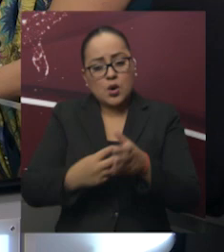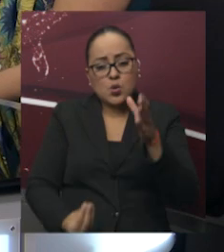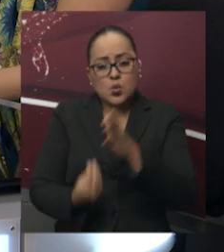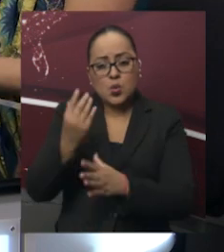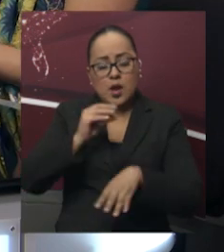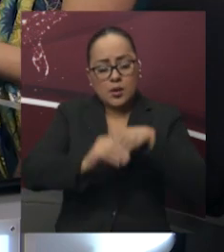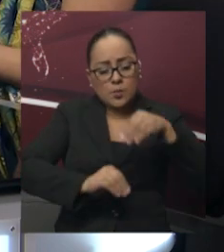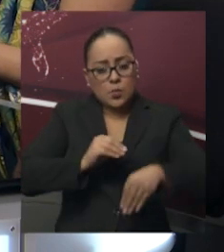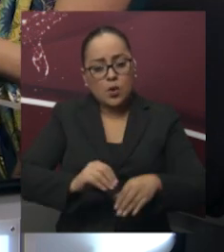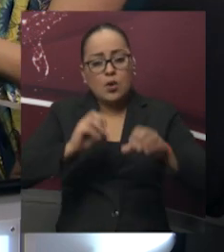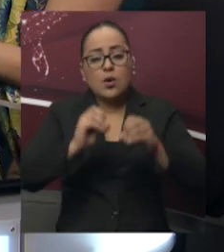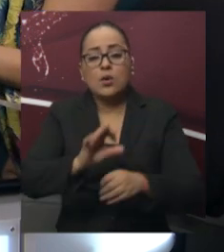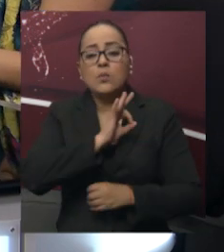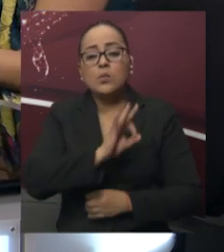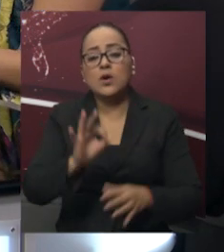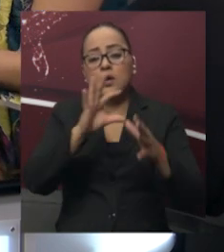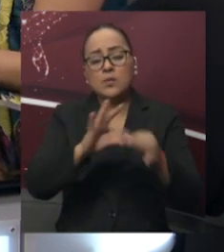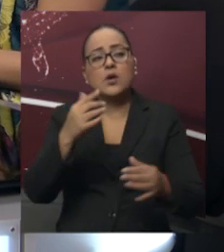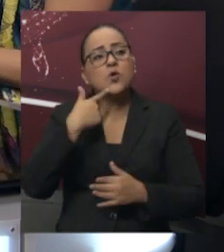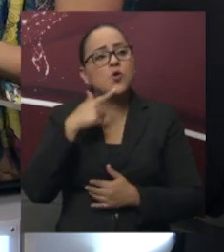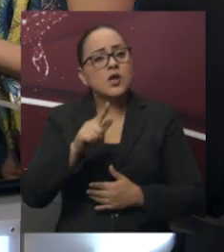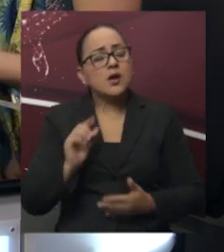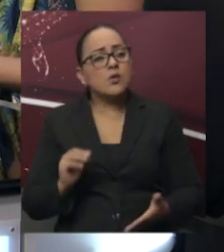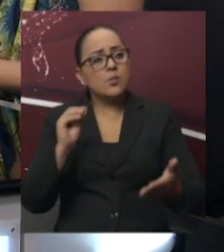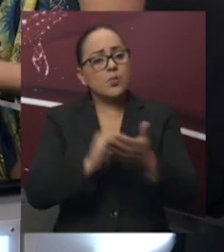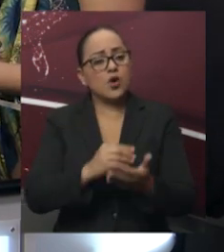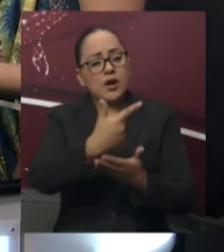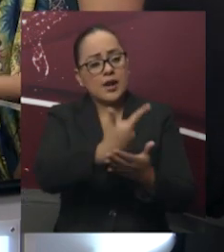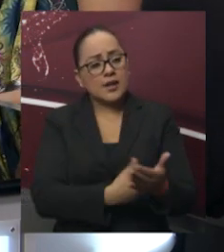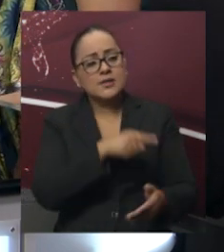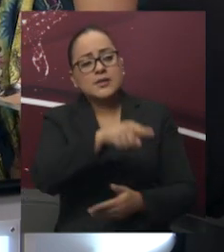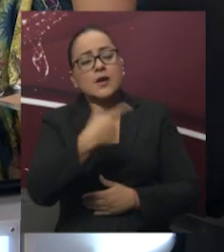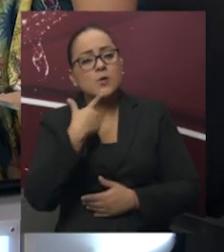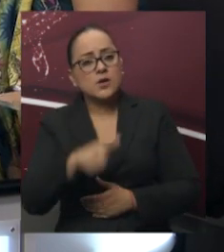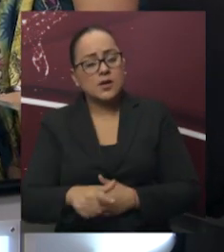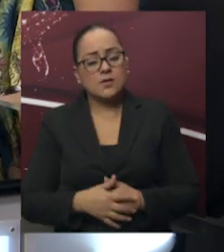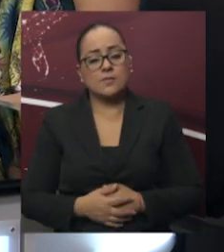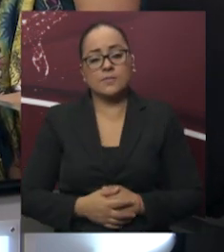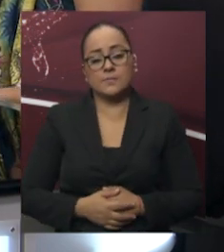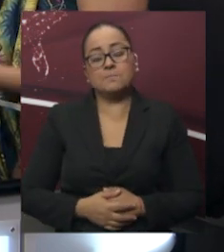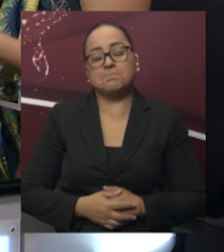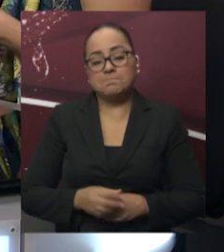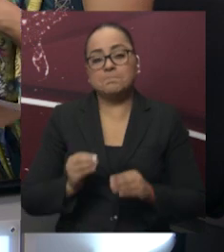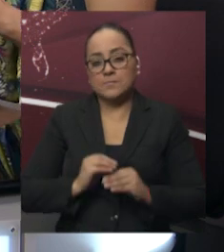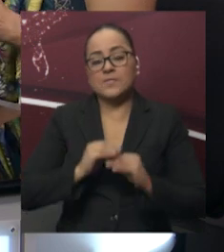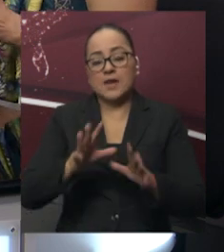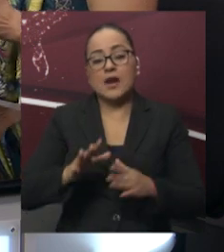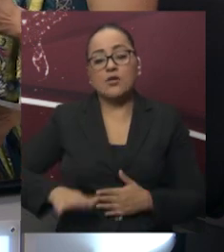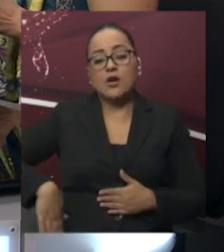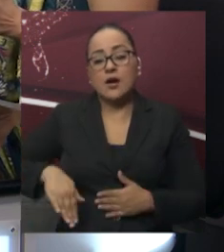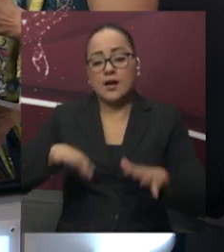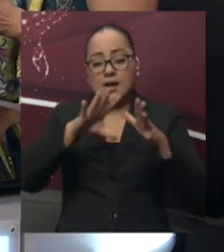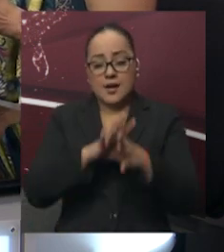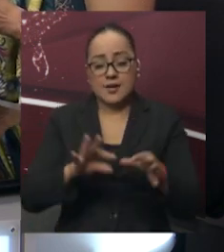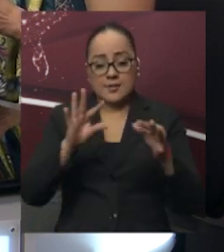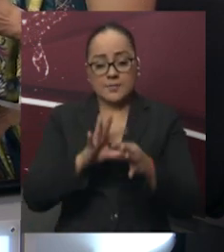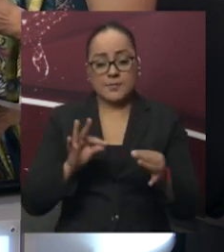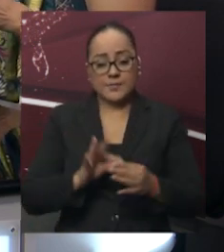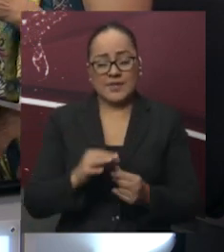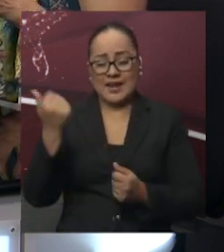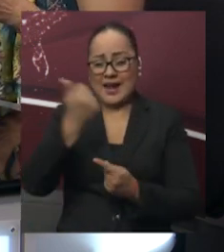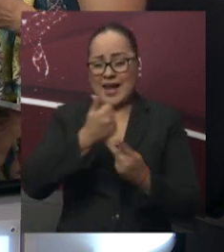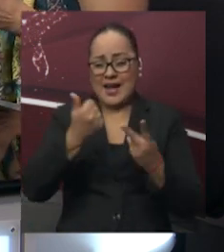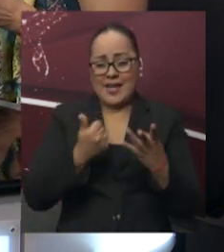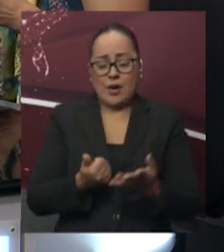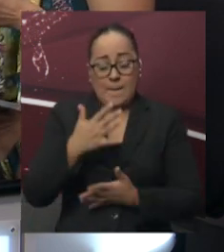actualizarlo o poder decir ya no quiero estar en este registro de información. Y efectivamente, como lo comentabas, cada hecho,